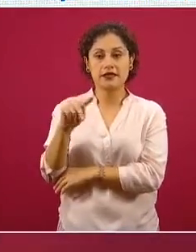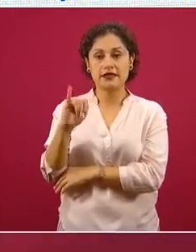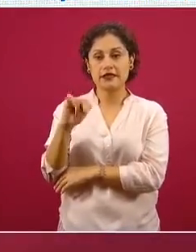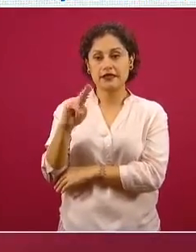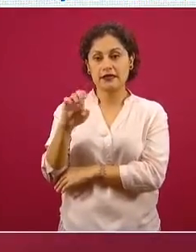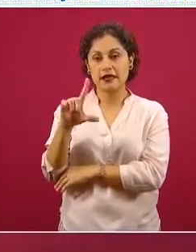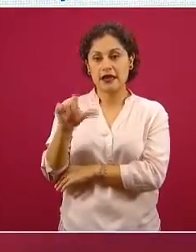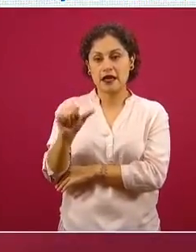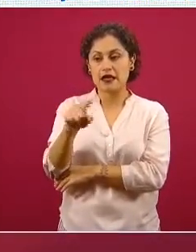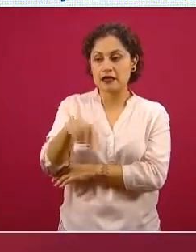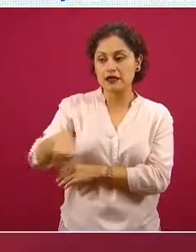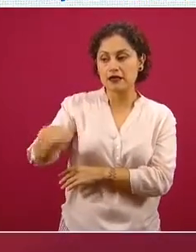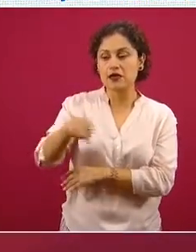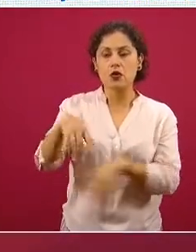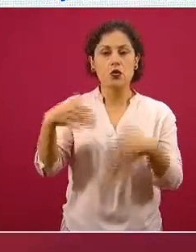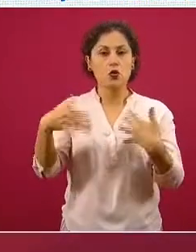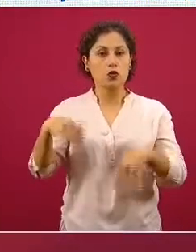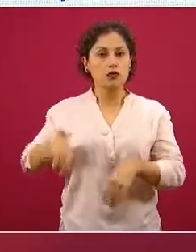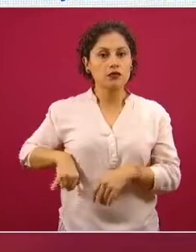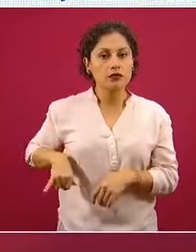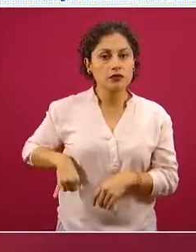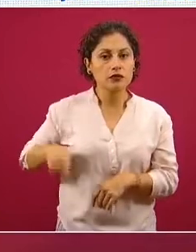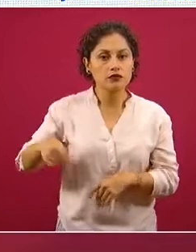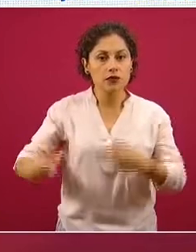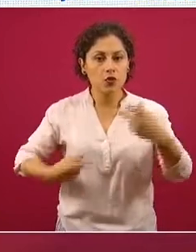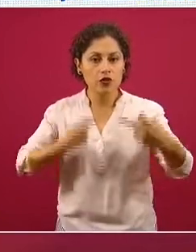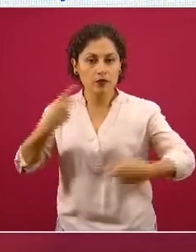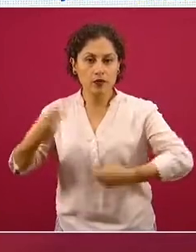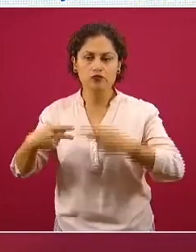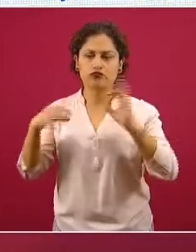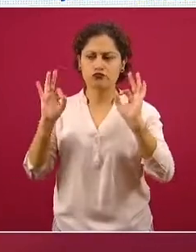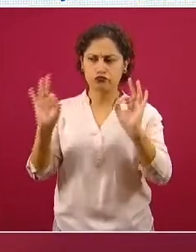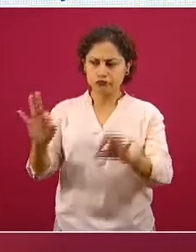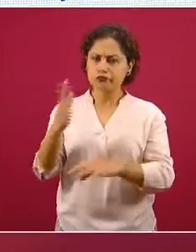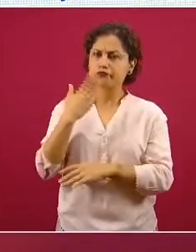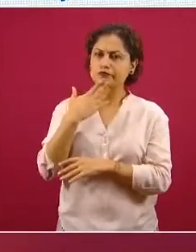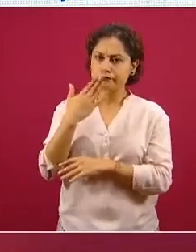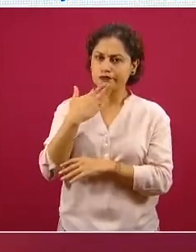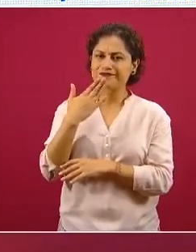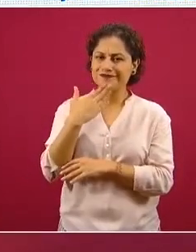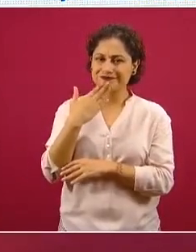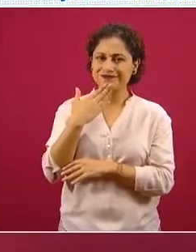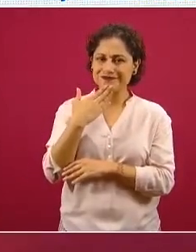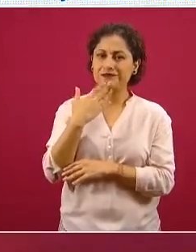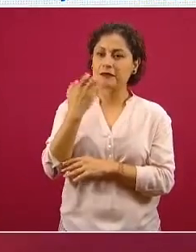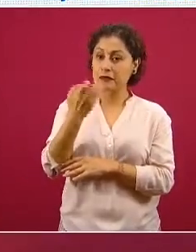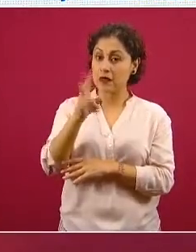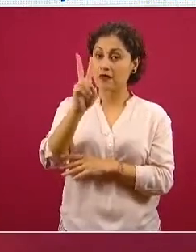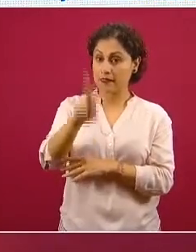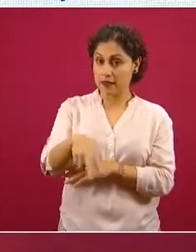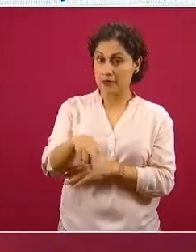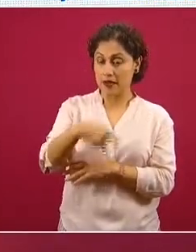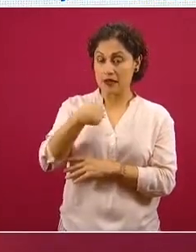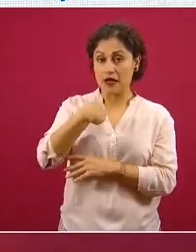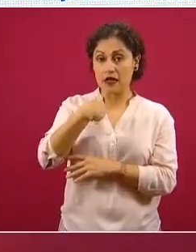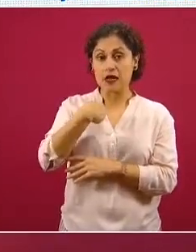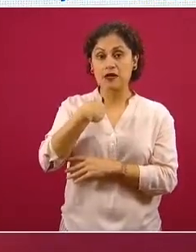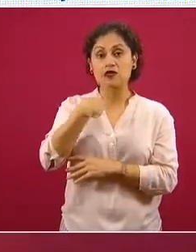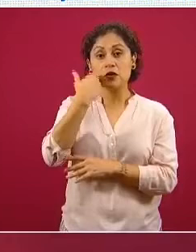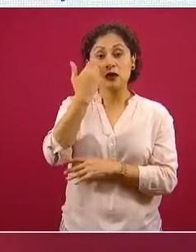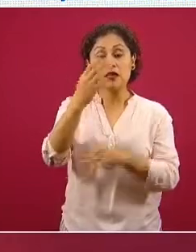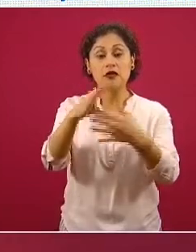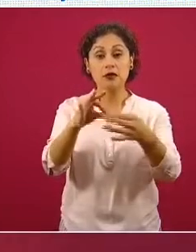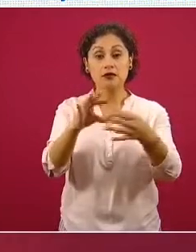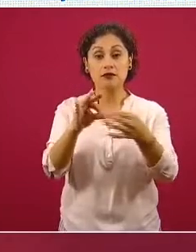muy interesante, un pequeño paréntesis, cómo este tipo de conceptos, que son técnicos, empiezan a formar parte